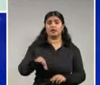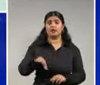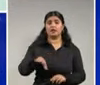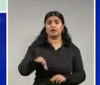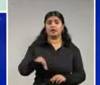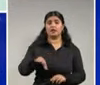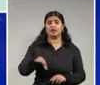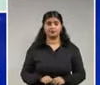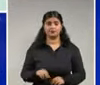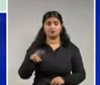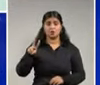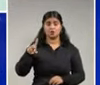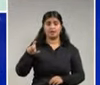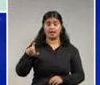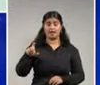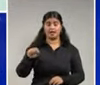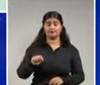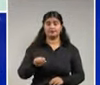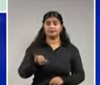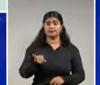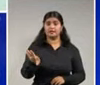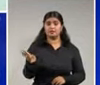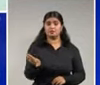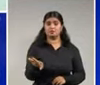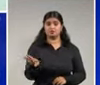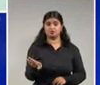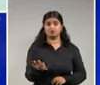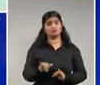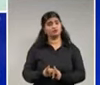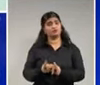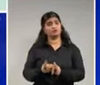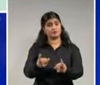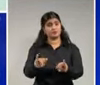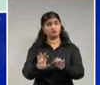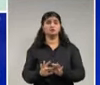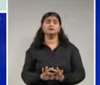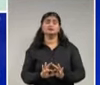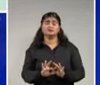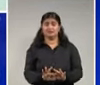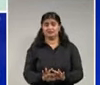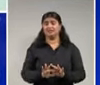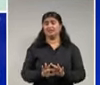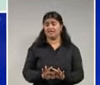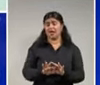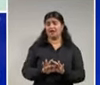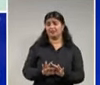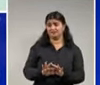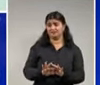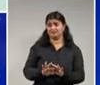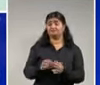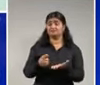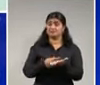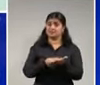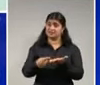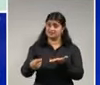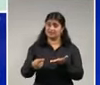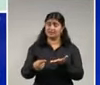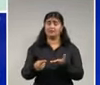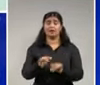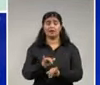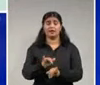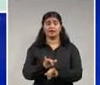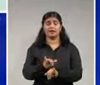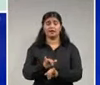Estos territorios concentran el 73,5% de los casos de la semana,